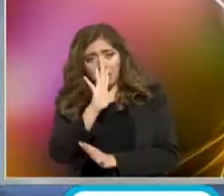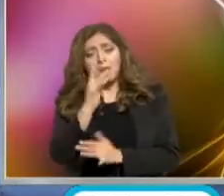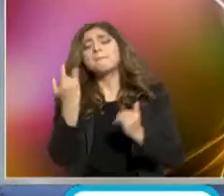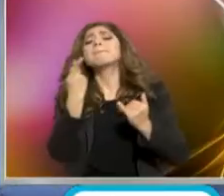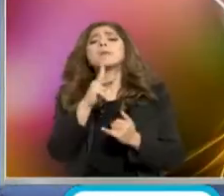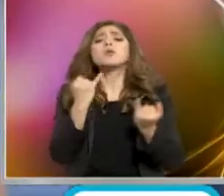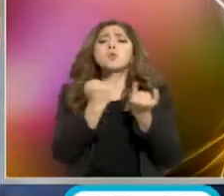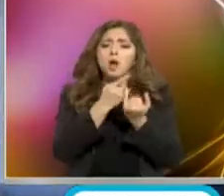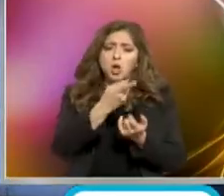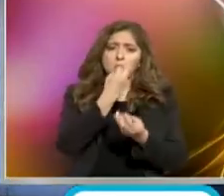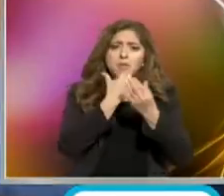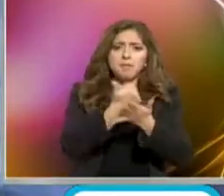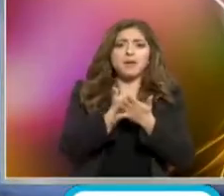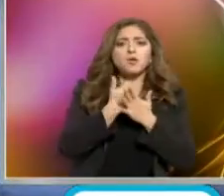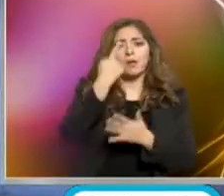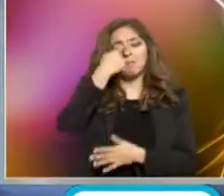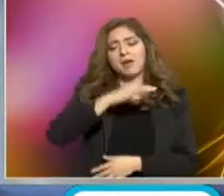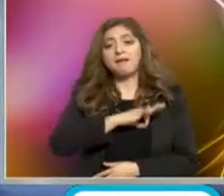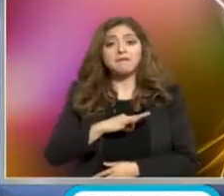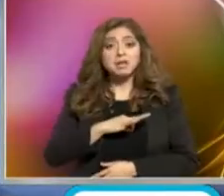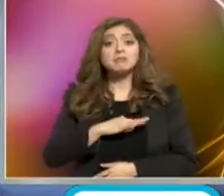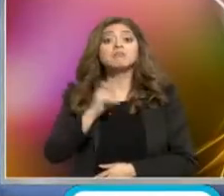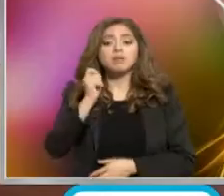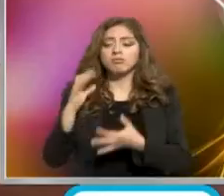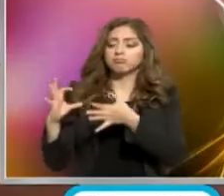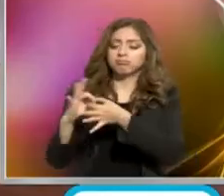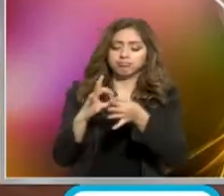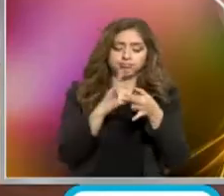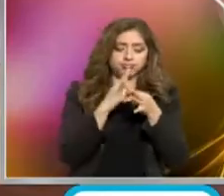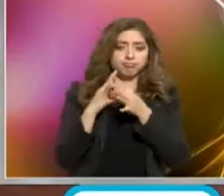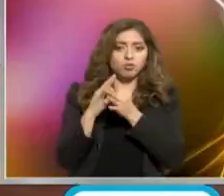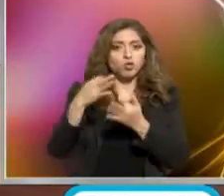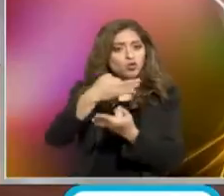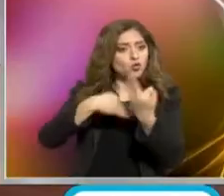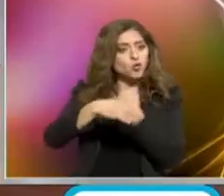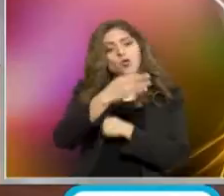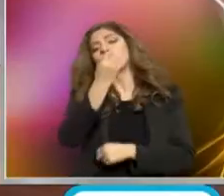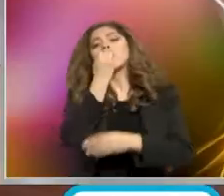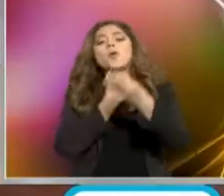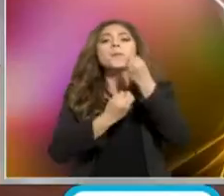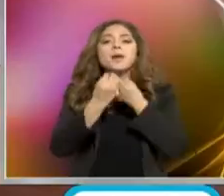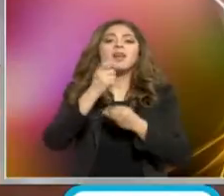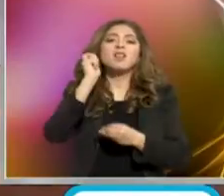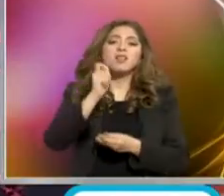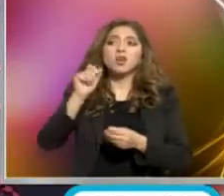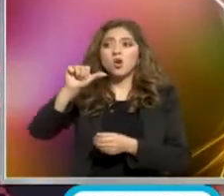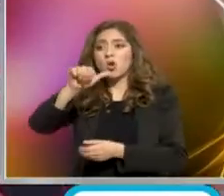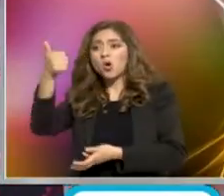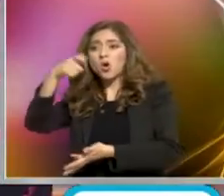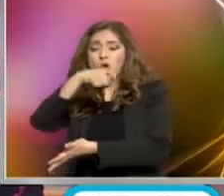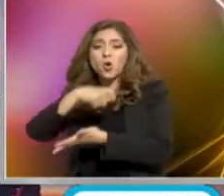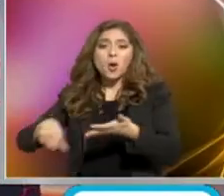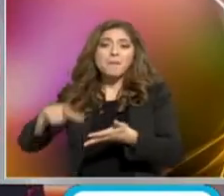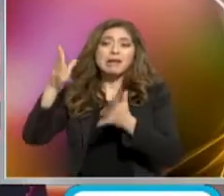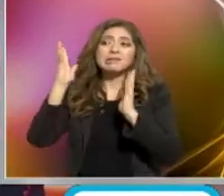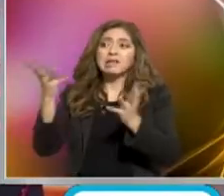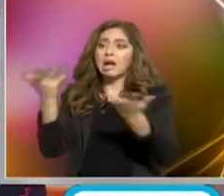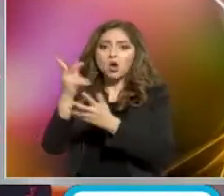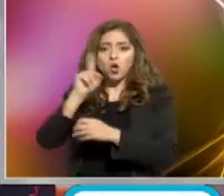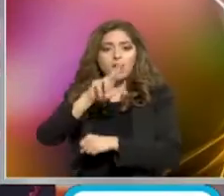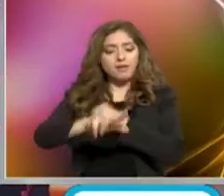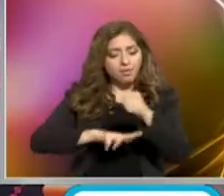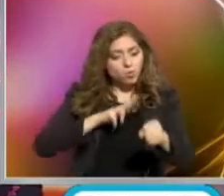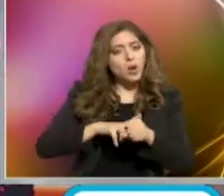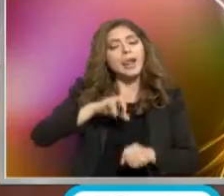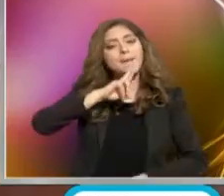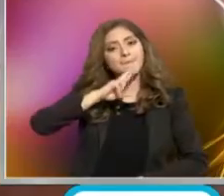Para sentirnos bien, todo es un Todo lo un encontramos equilibrio. en los alimentos, no tenemos que Pero es una recurrir cadena. a lo Sí. procesado. Claro. Exacto. Lo natural siempre va a